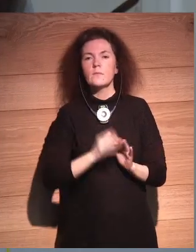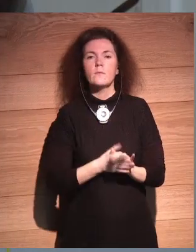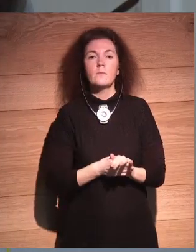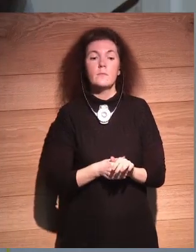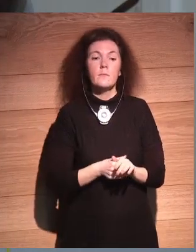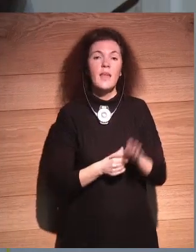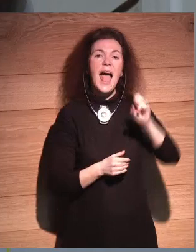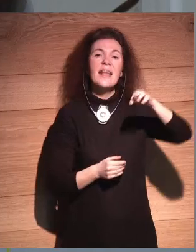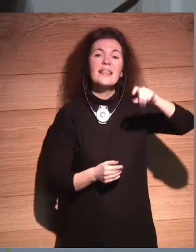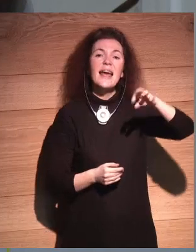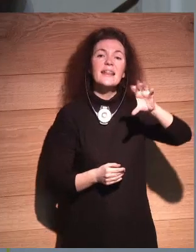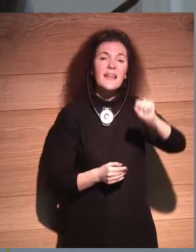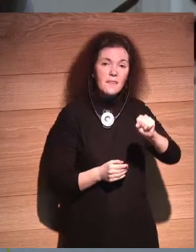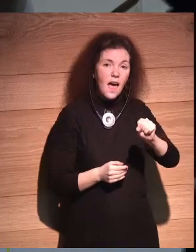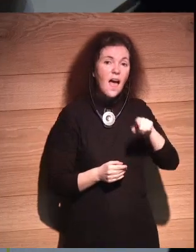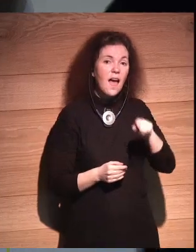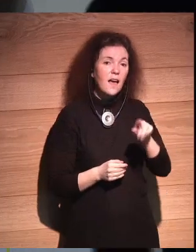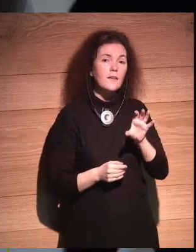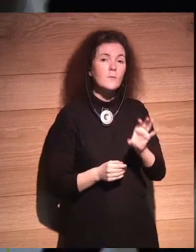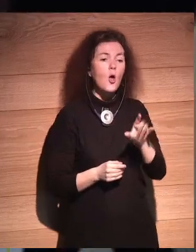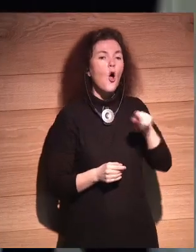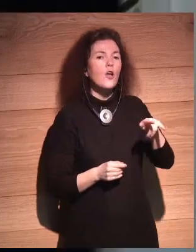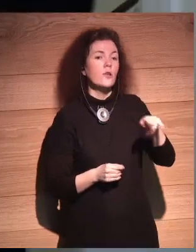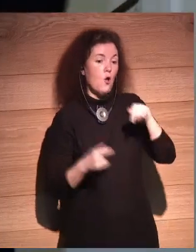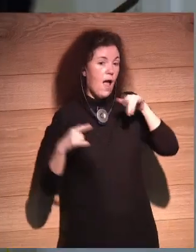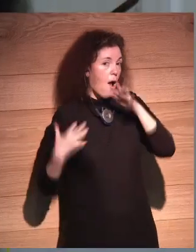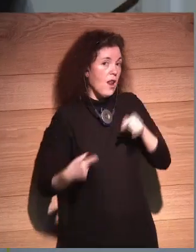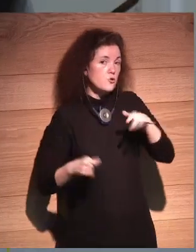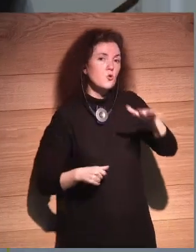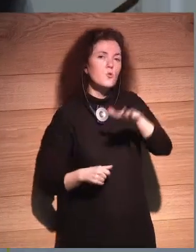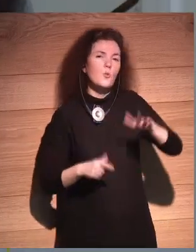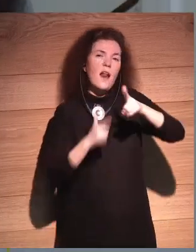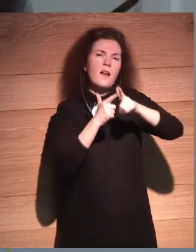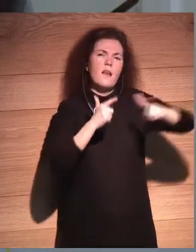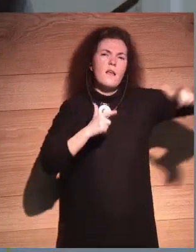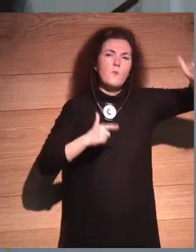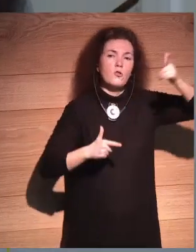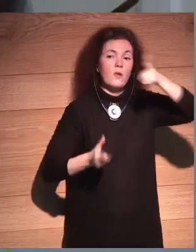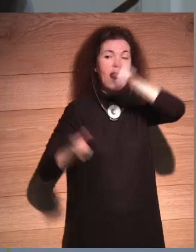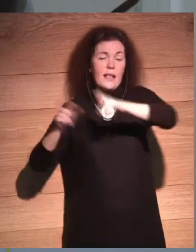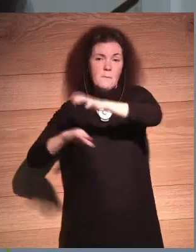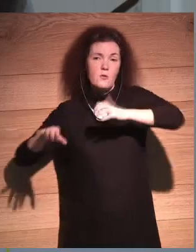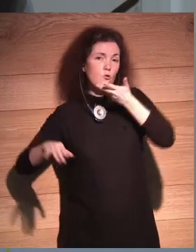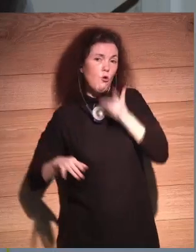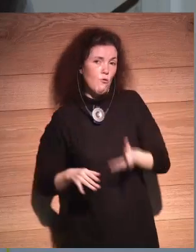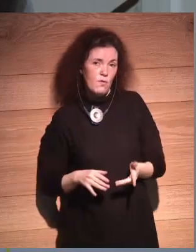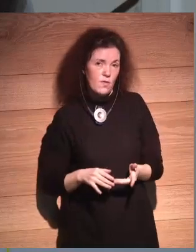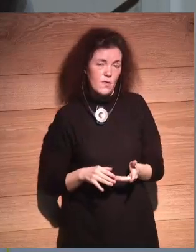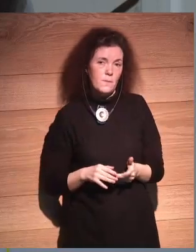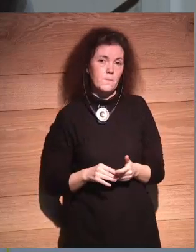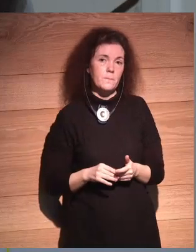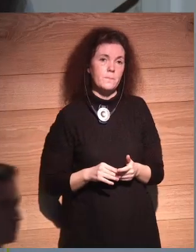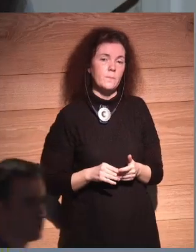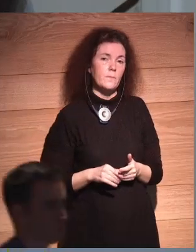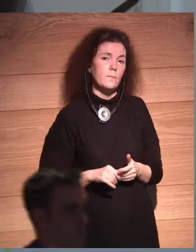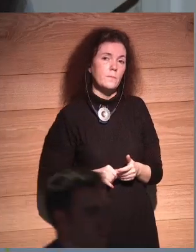La Antártida es aún hoy un lugar remoto y desconocido para la mayoría de personas. Mientras